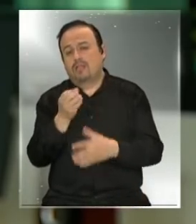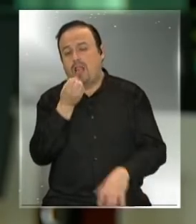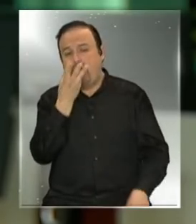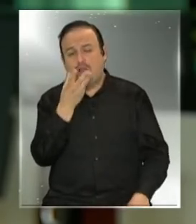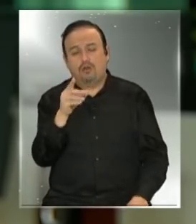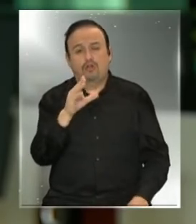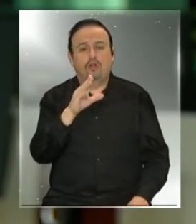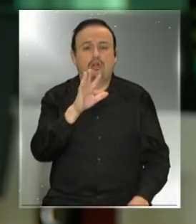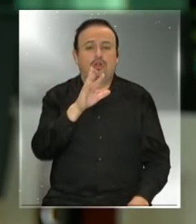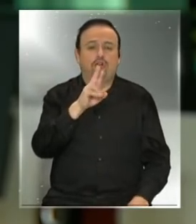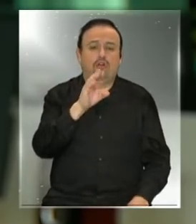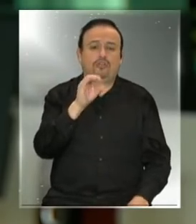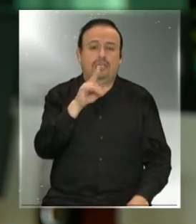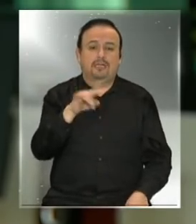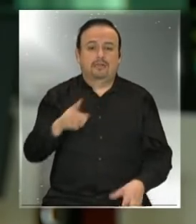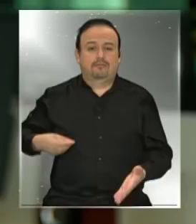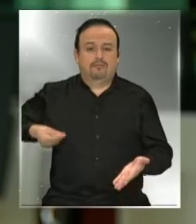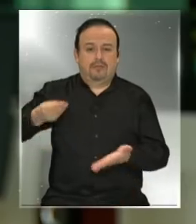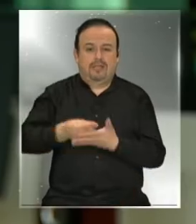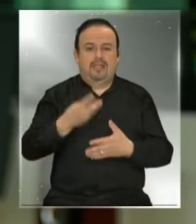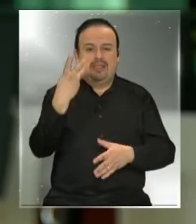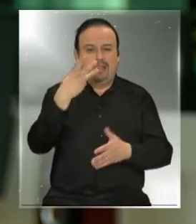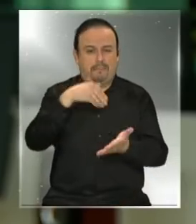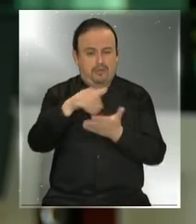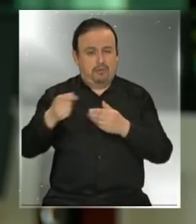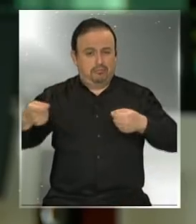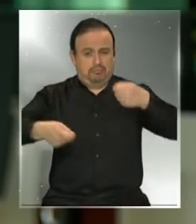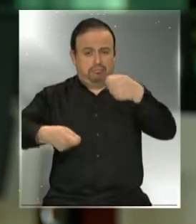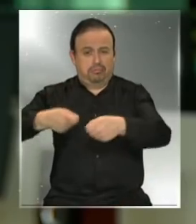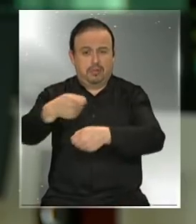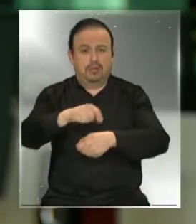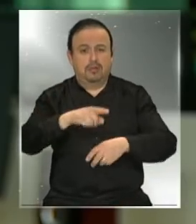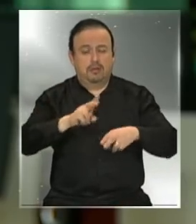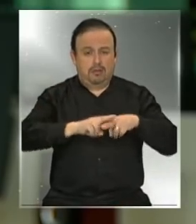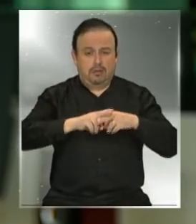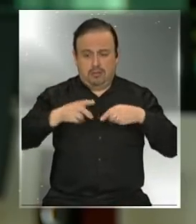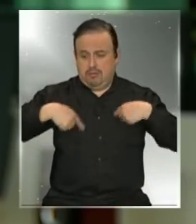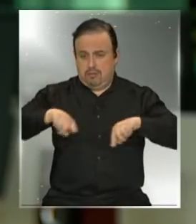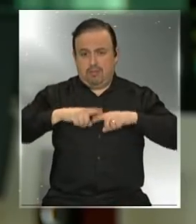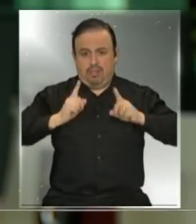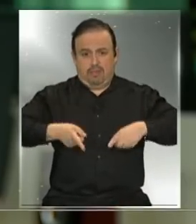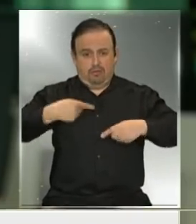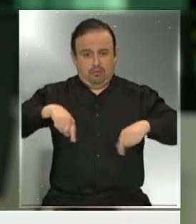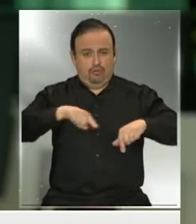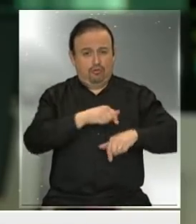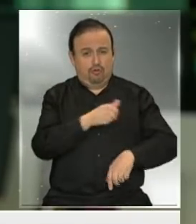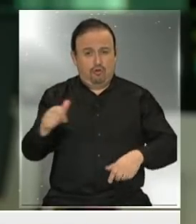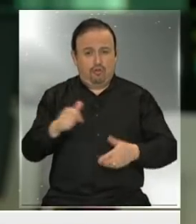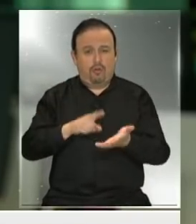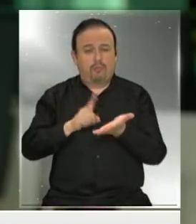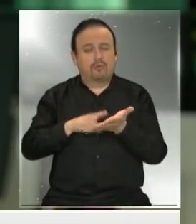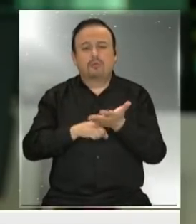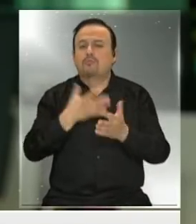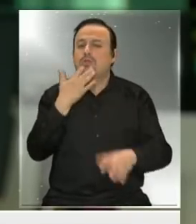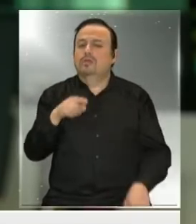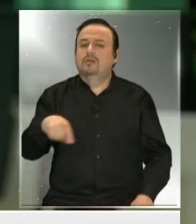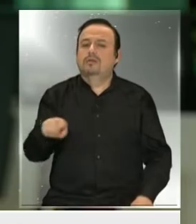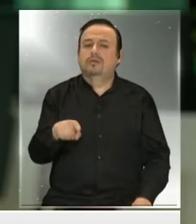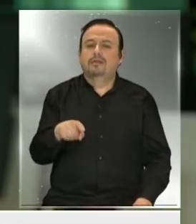los primeros aportes de 3 millones cada uno para reconstruir el metro porque el metro que reconstruir entre todos nosotros